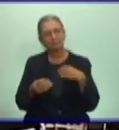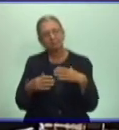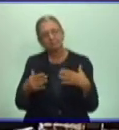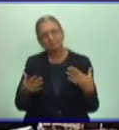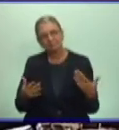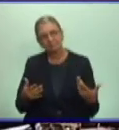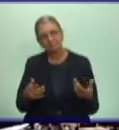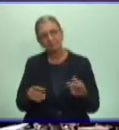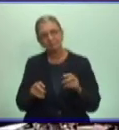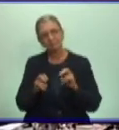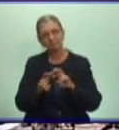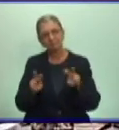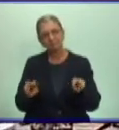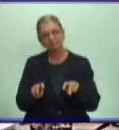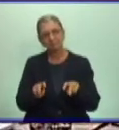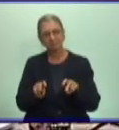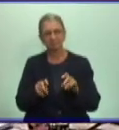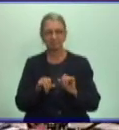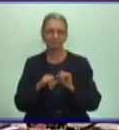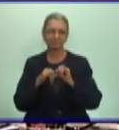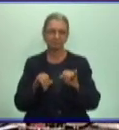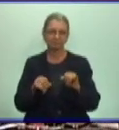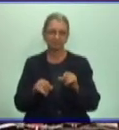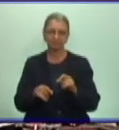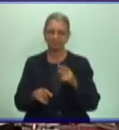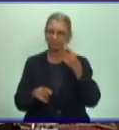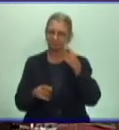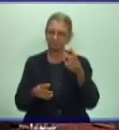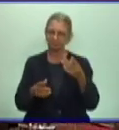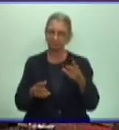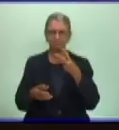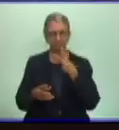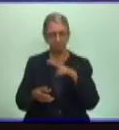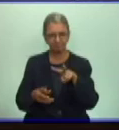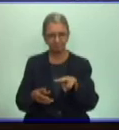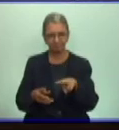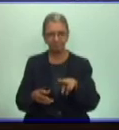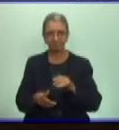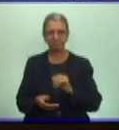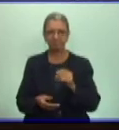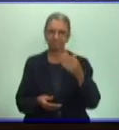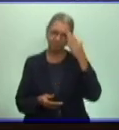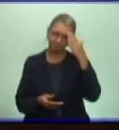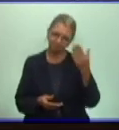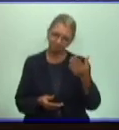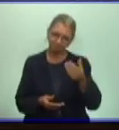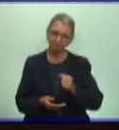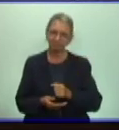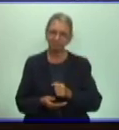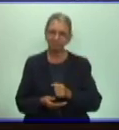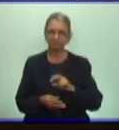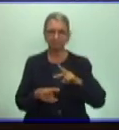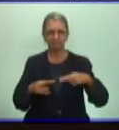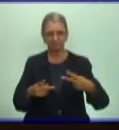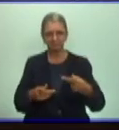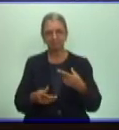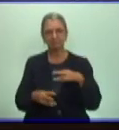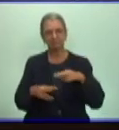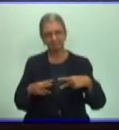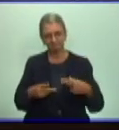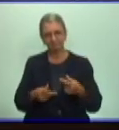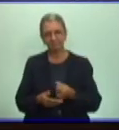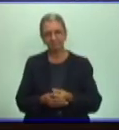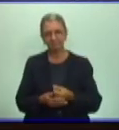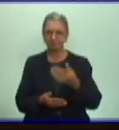esté atento a nuestro canal educativo. Agradecidísimo. Ojalá se repita en una próxima oportunidad. Gracias a ustedes.